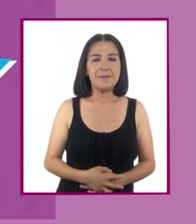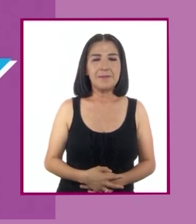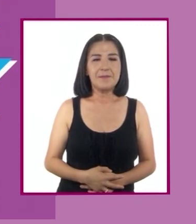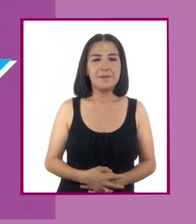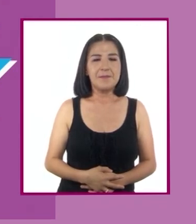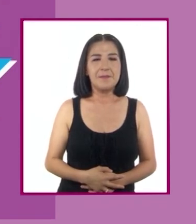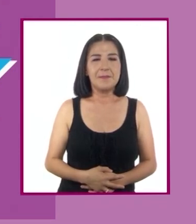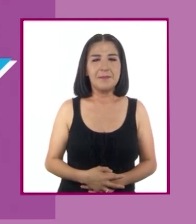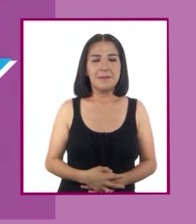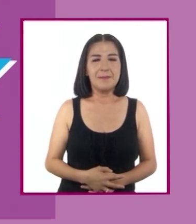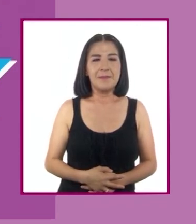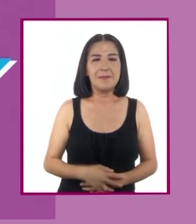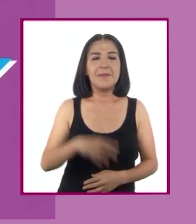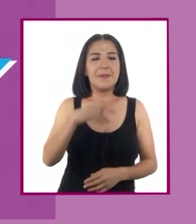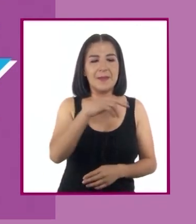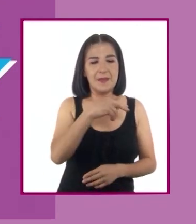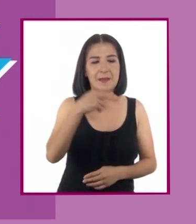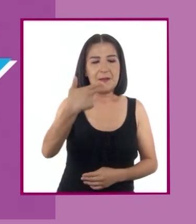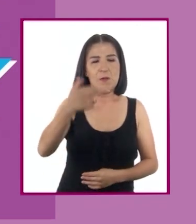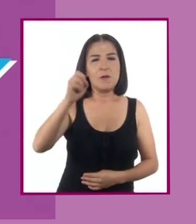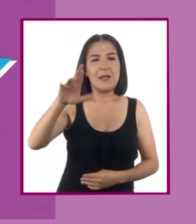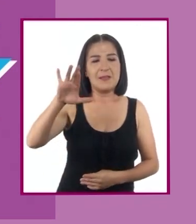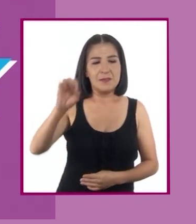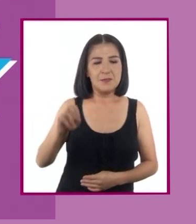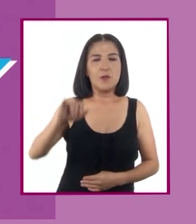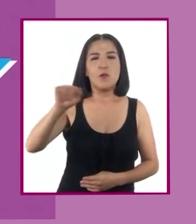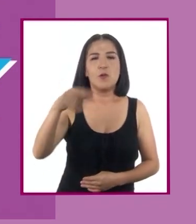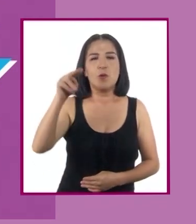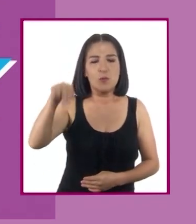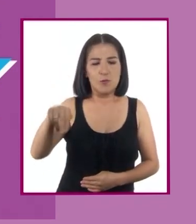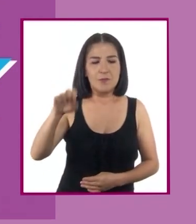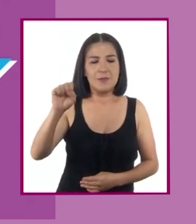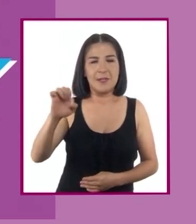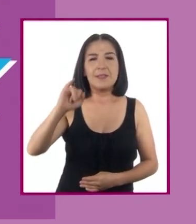Isaac Asimov, Stephen King, los hermanos Grimm.